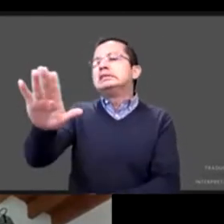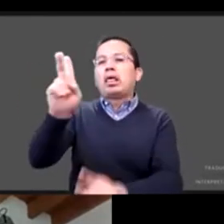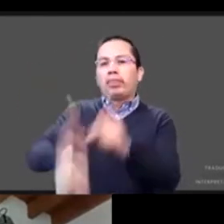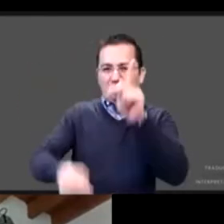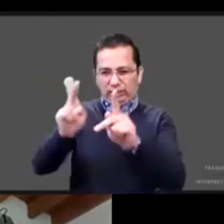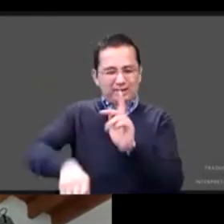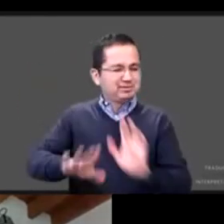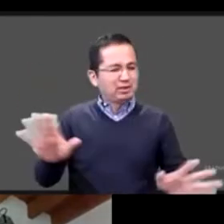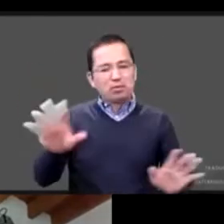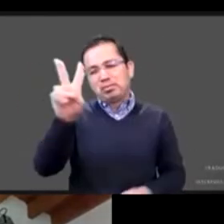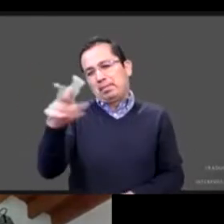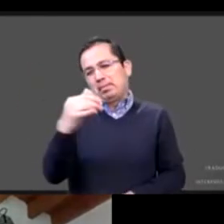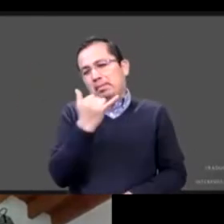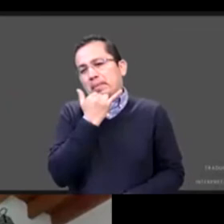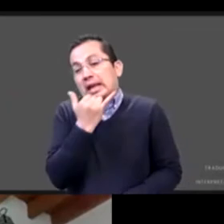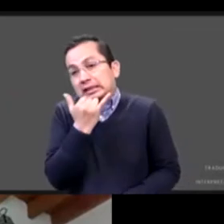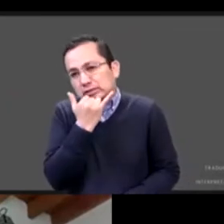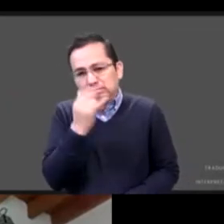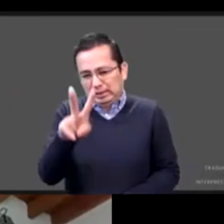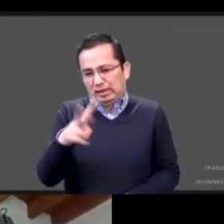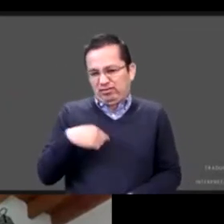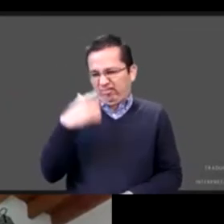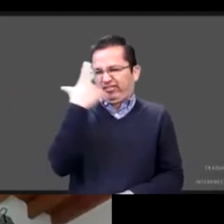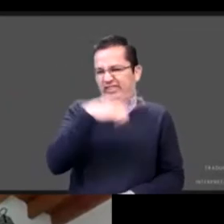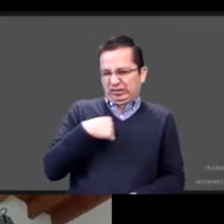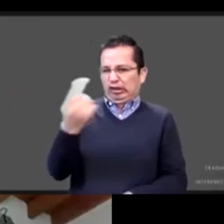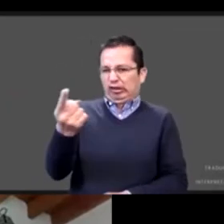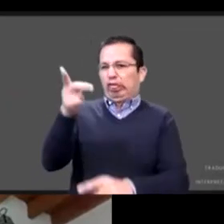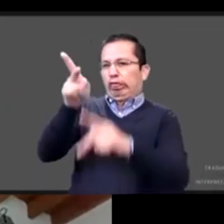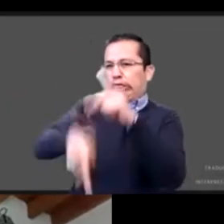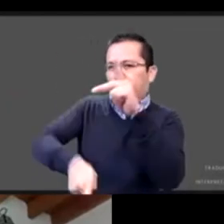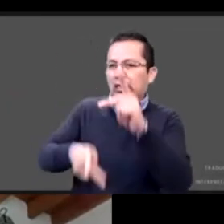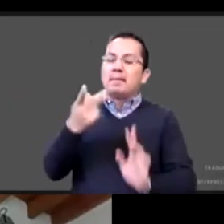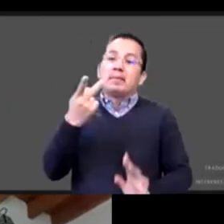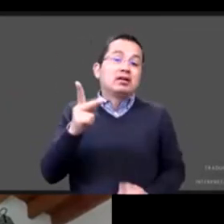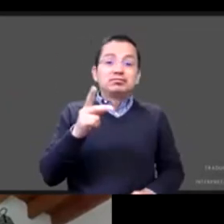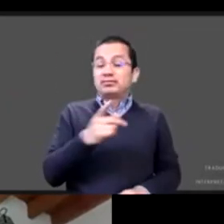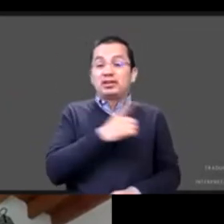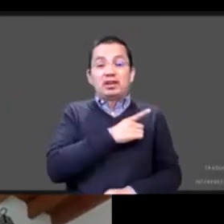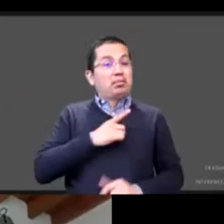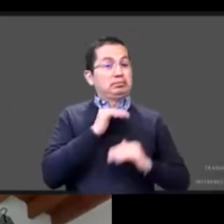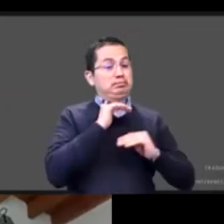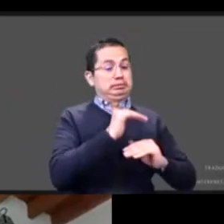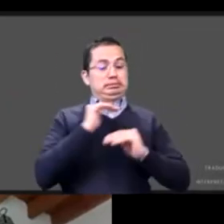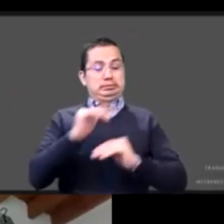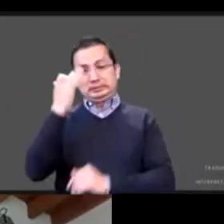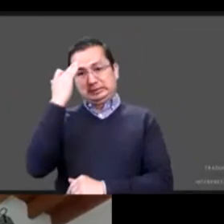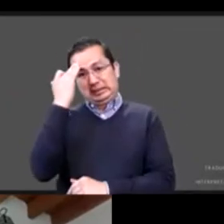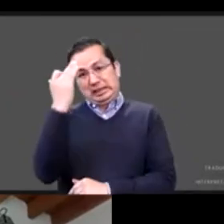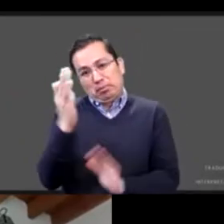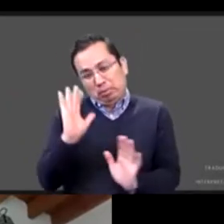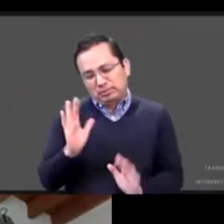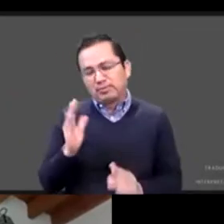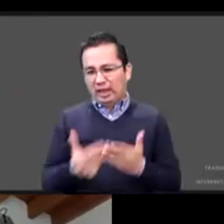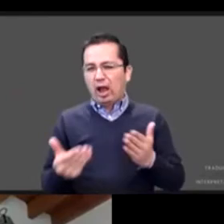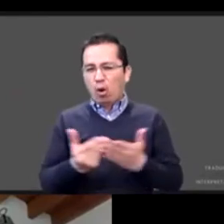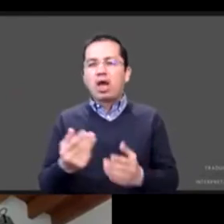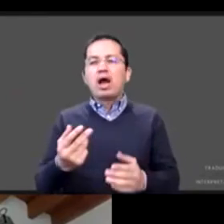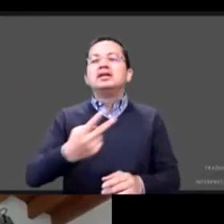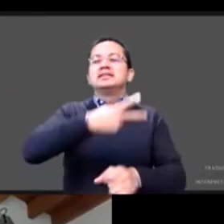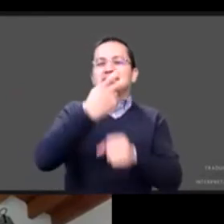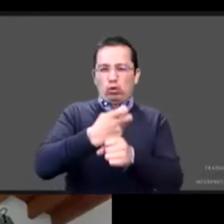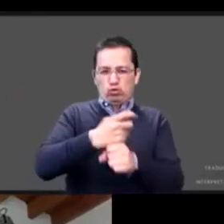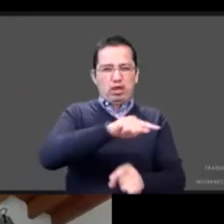su amistad, pero teníamos que ser breves por el tiempo. Entonces, en 5 minutitos, una segunda intervención en donde ustedes quieran